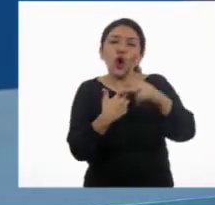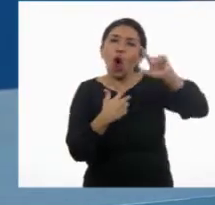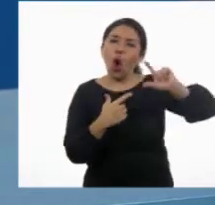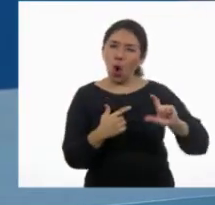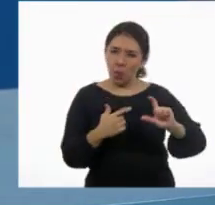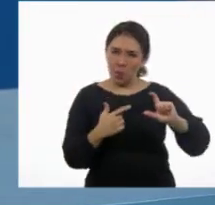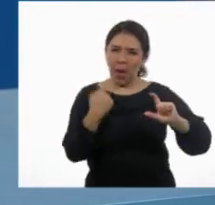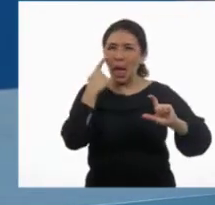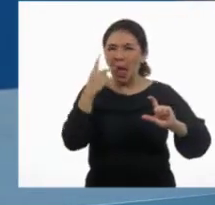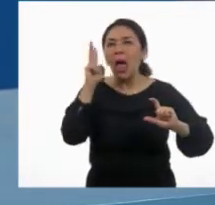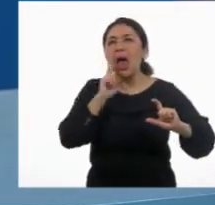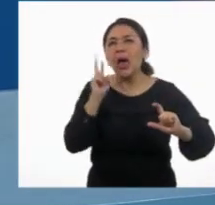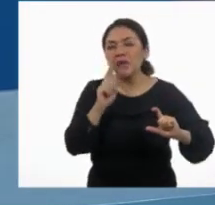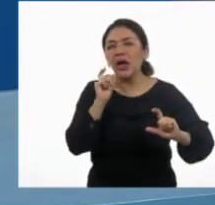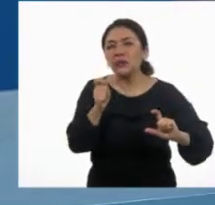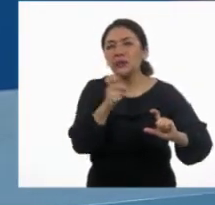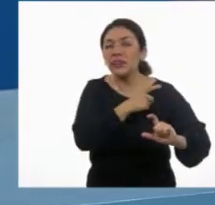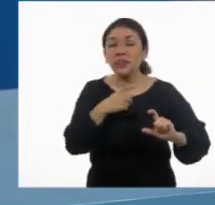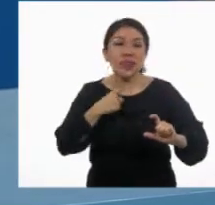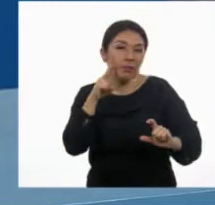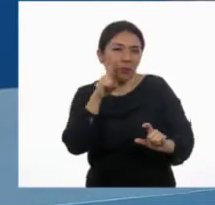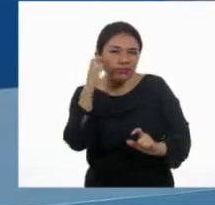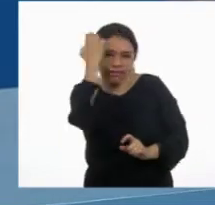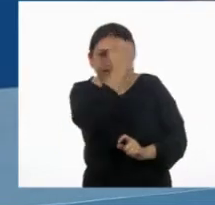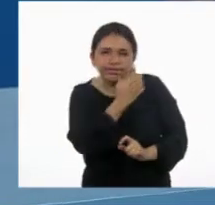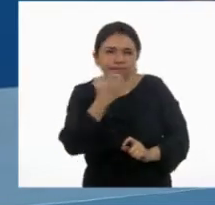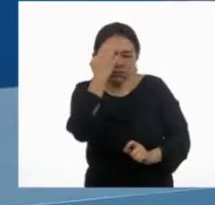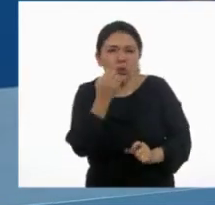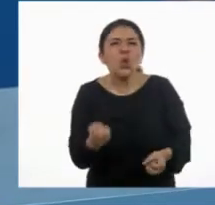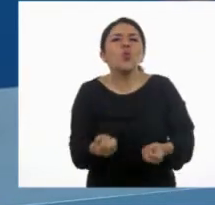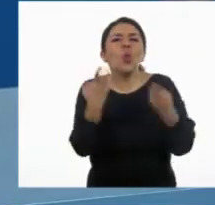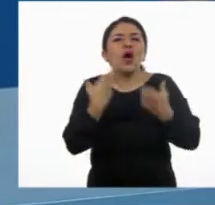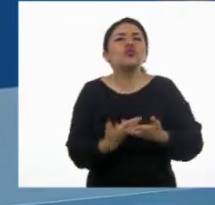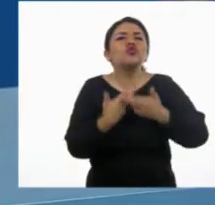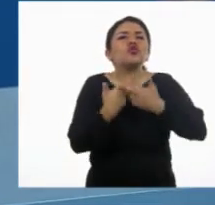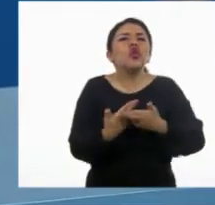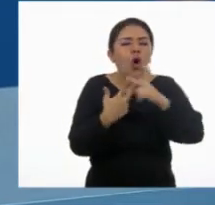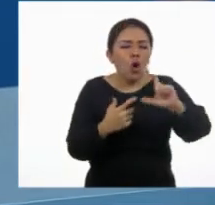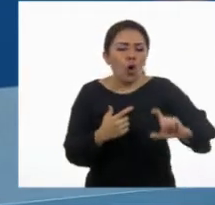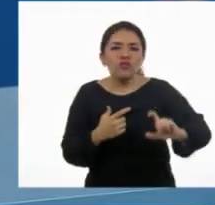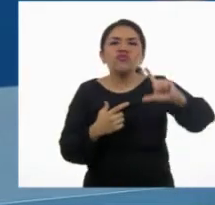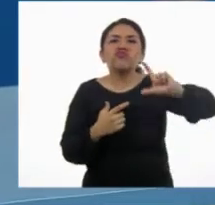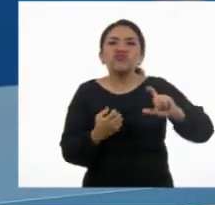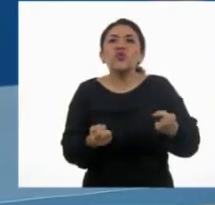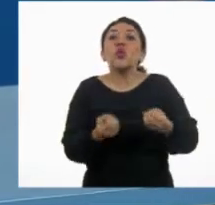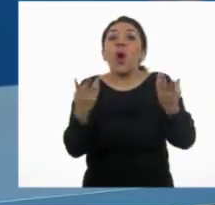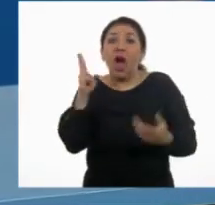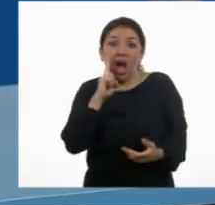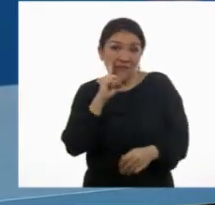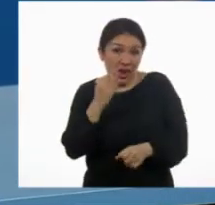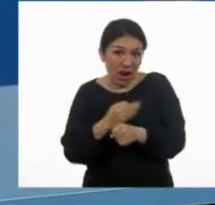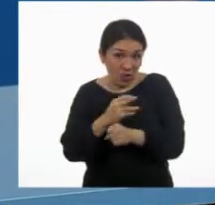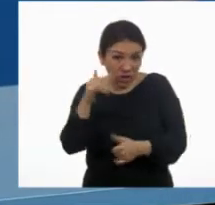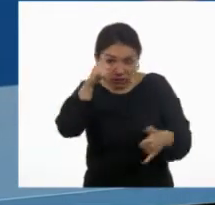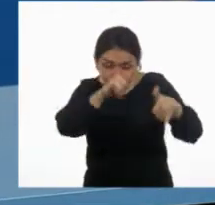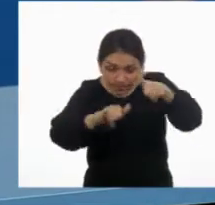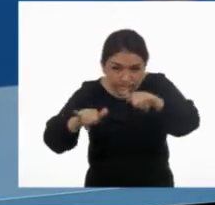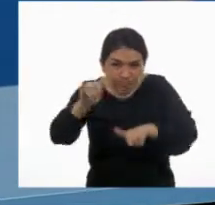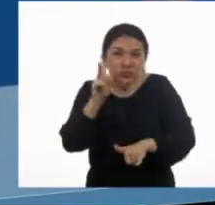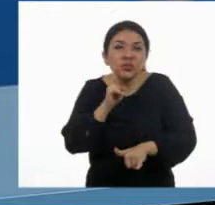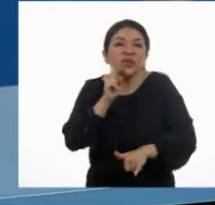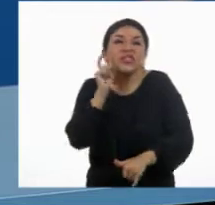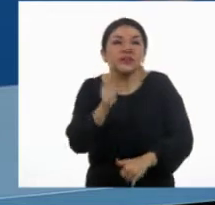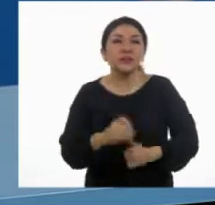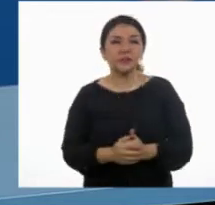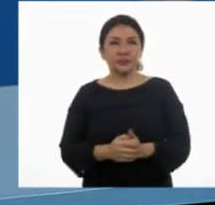poquito. Tendríamos que ver cuánto es ese poquito, pero vamos a comprobarlo. Vamos a ahí